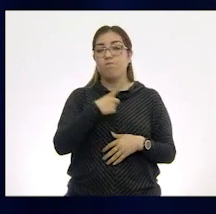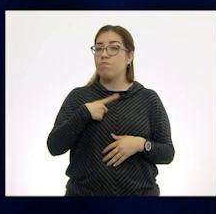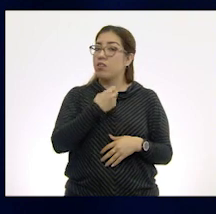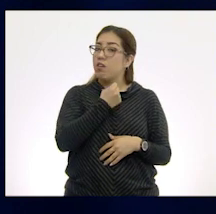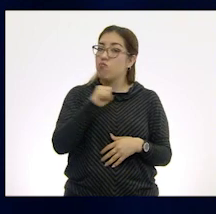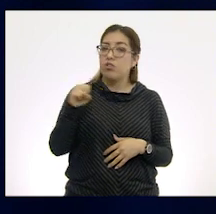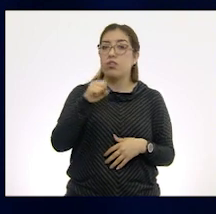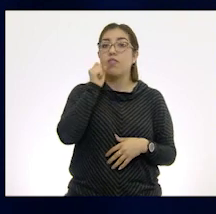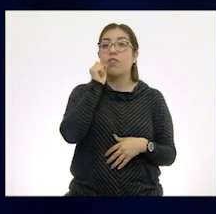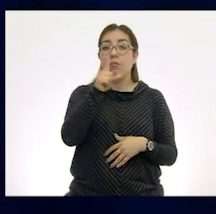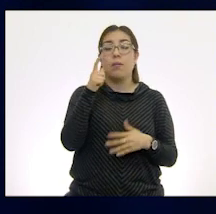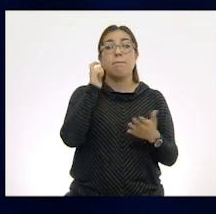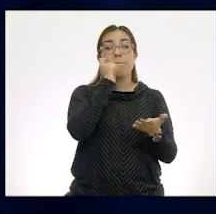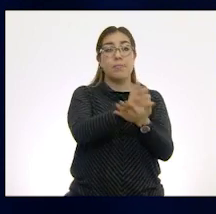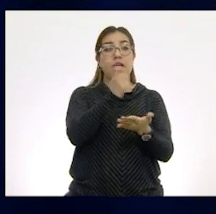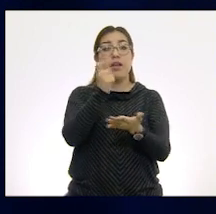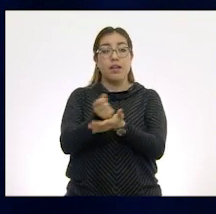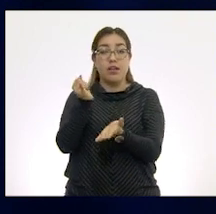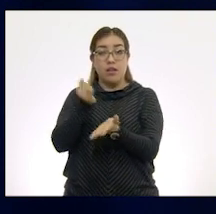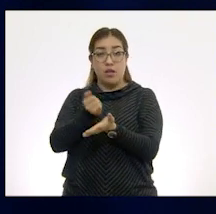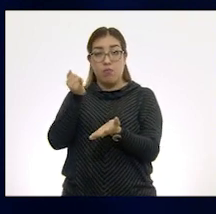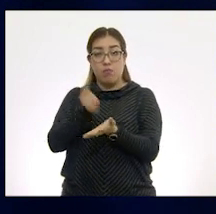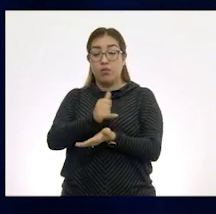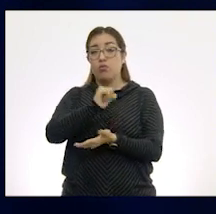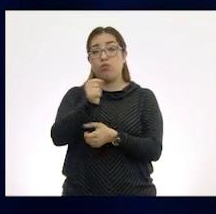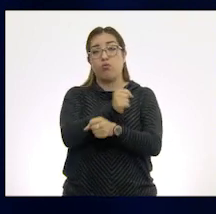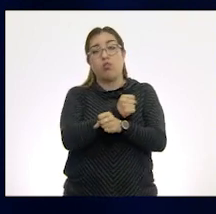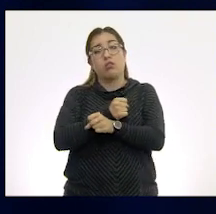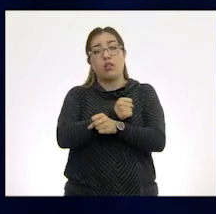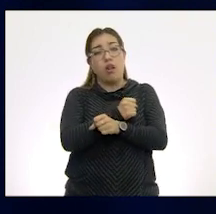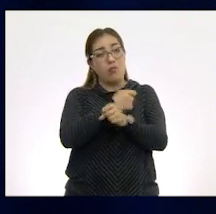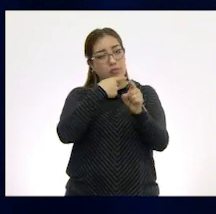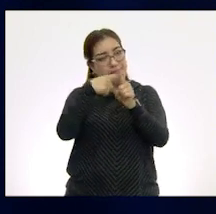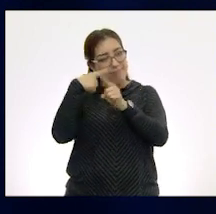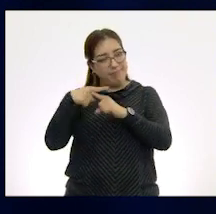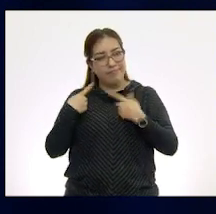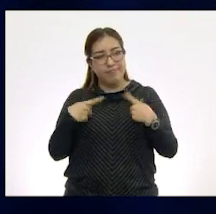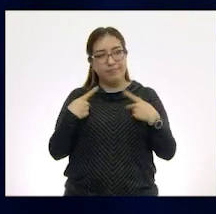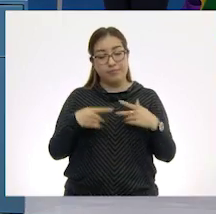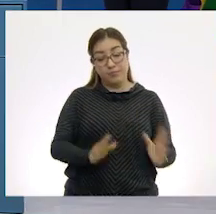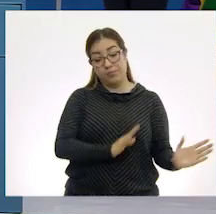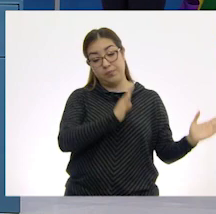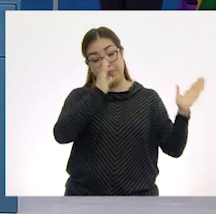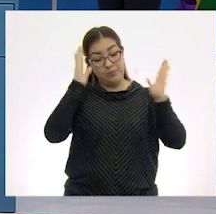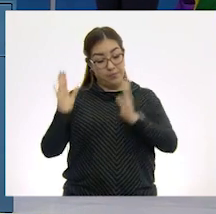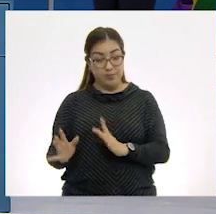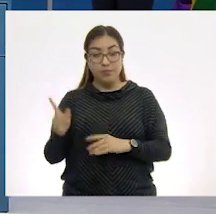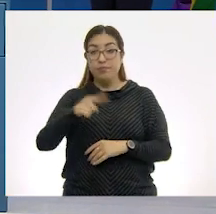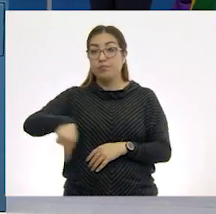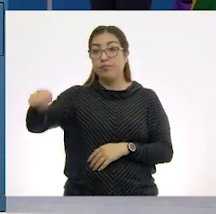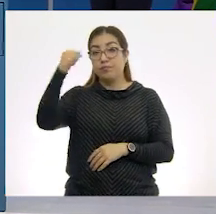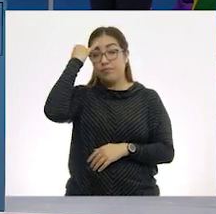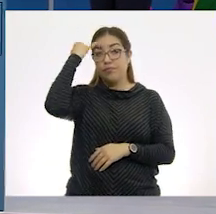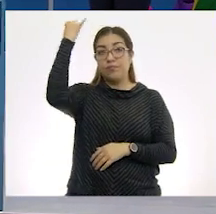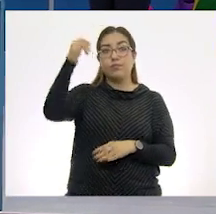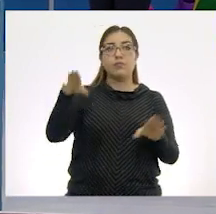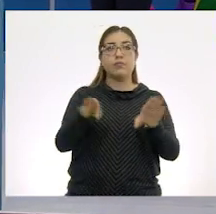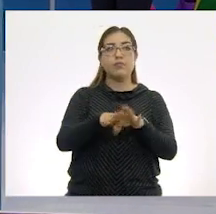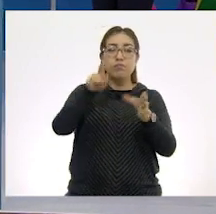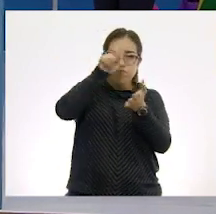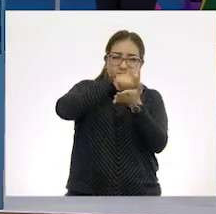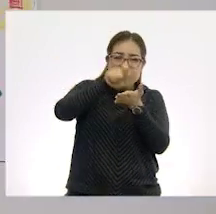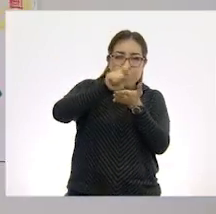impuestos, y los esclavos formados por prisioneros de guerra. Después tenemos que inventaron un sistema de